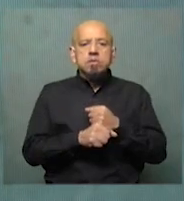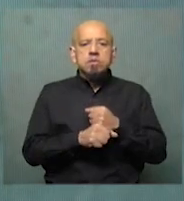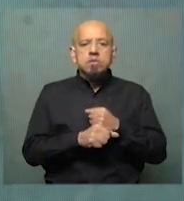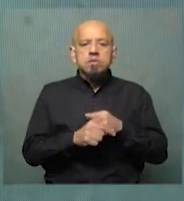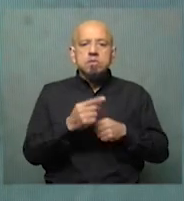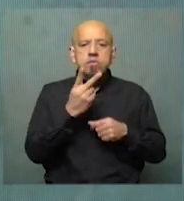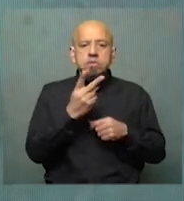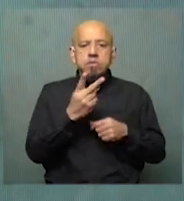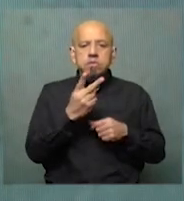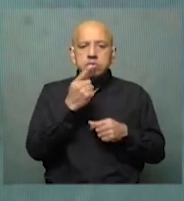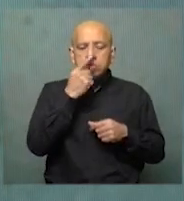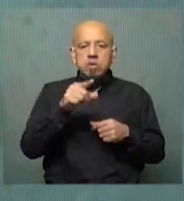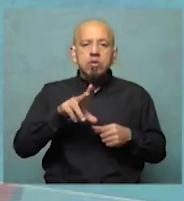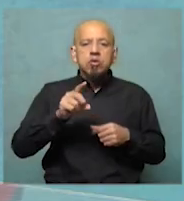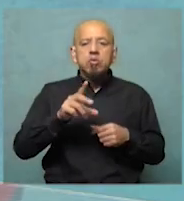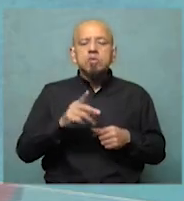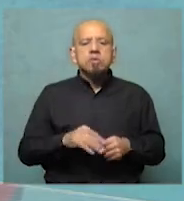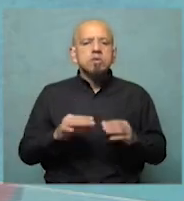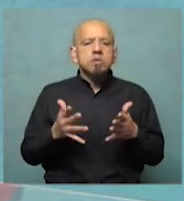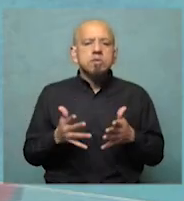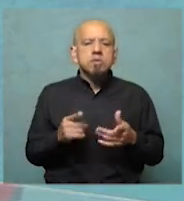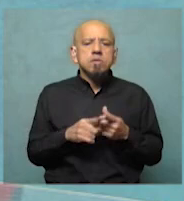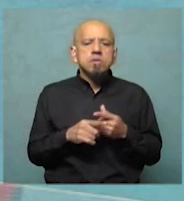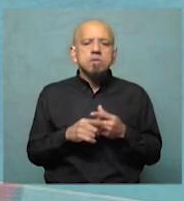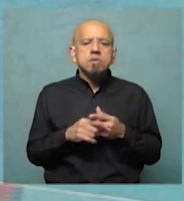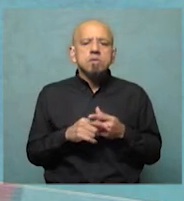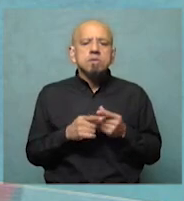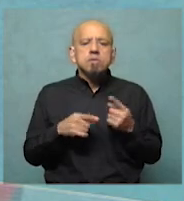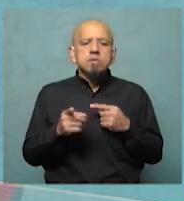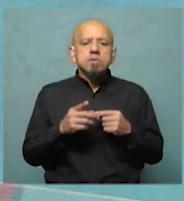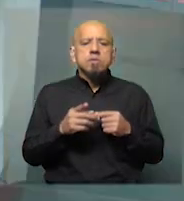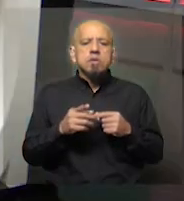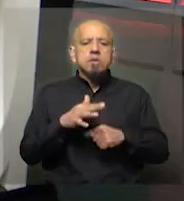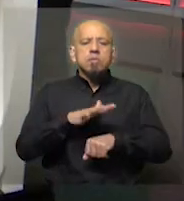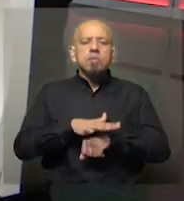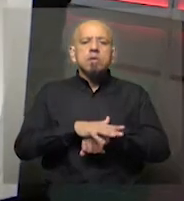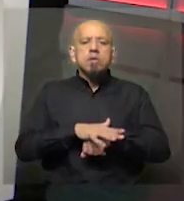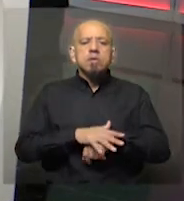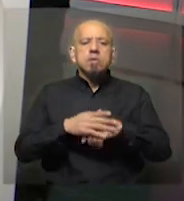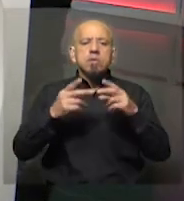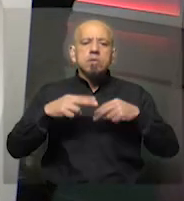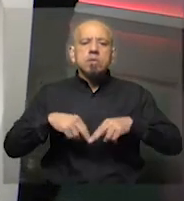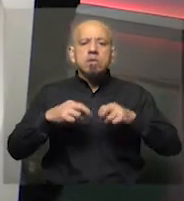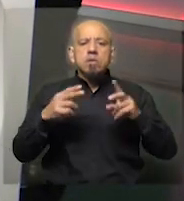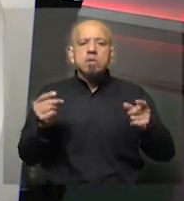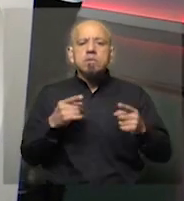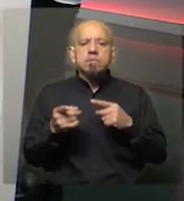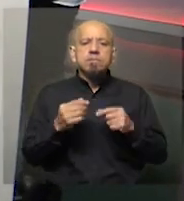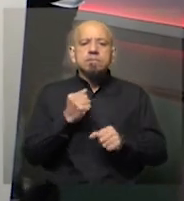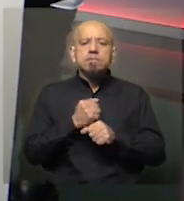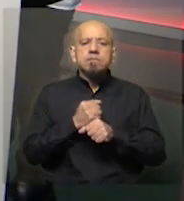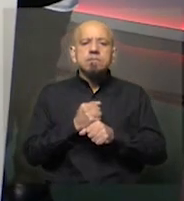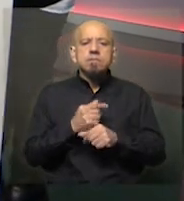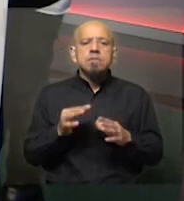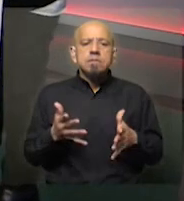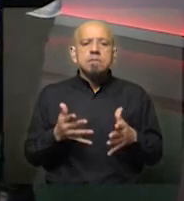2012, capaz, una cosa así. Y si tuvieras que decir, ¿qué te llamó la atención en el momento de empezar a investigar y que empezaron a trabajar?